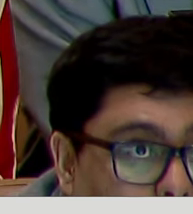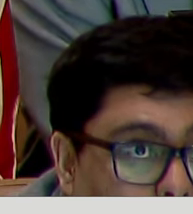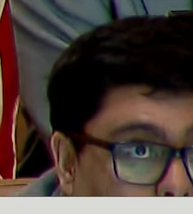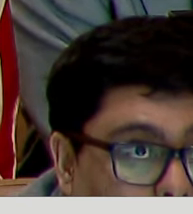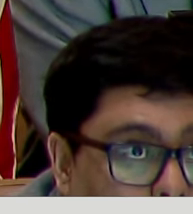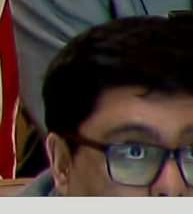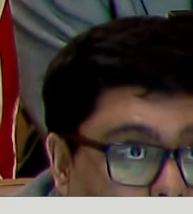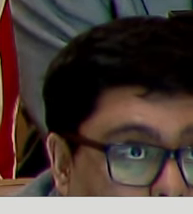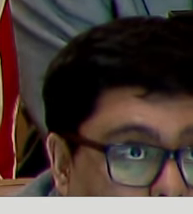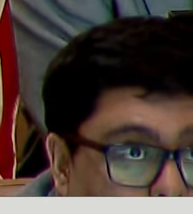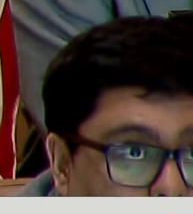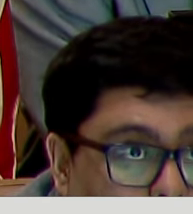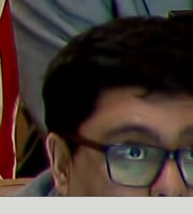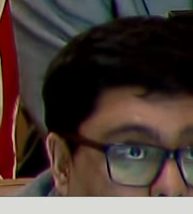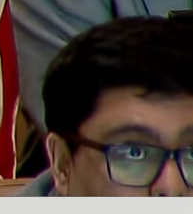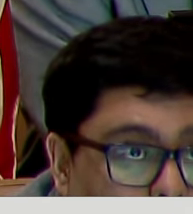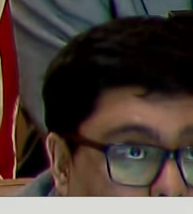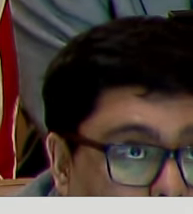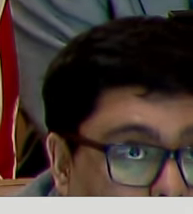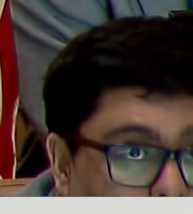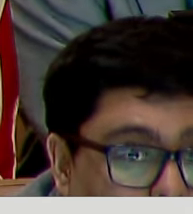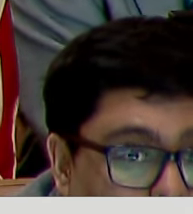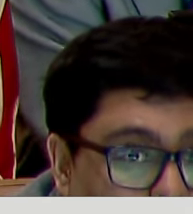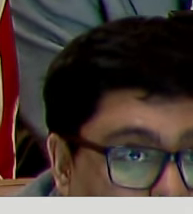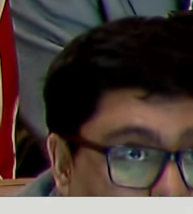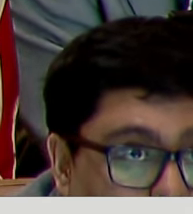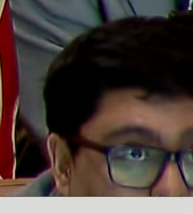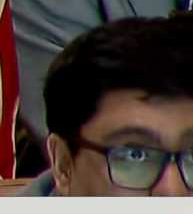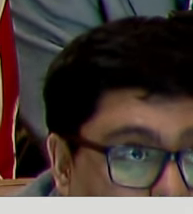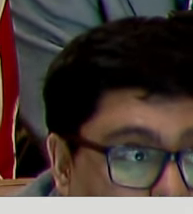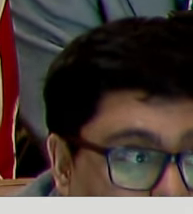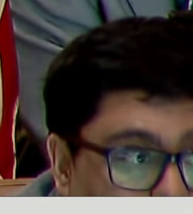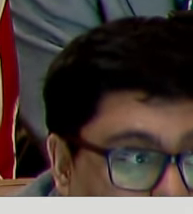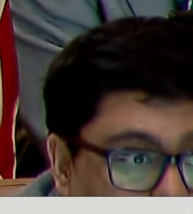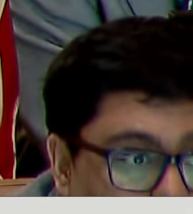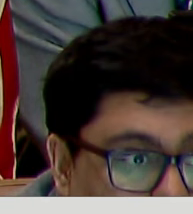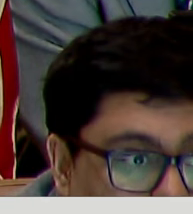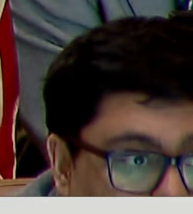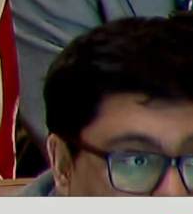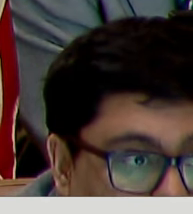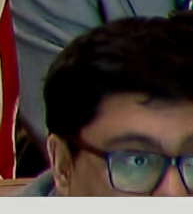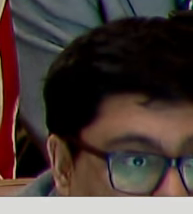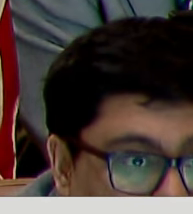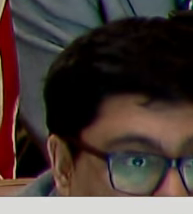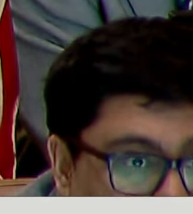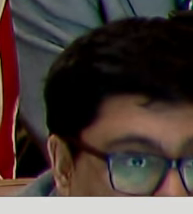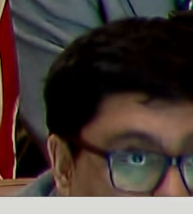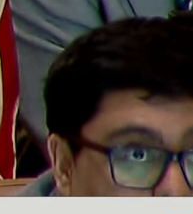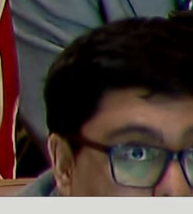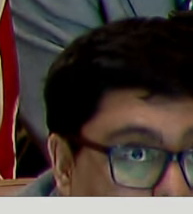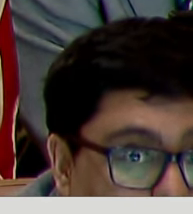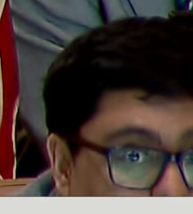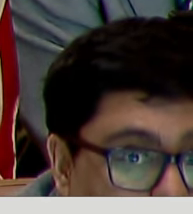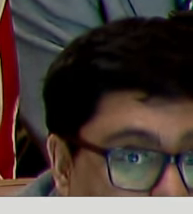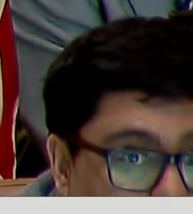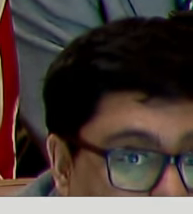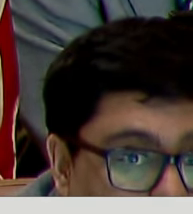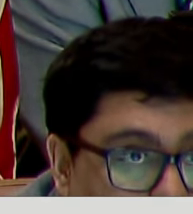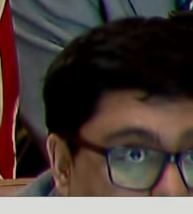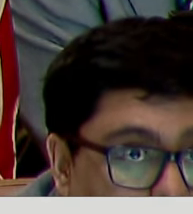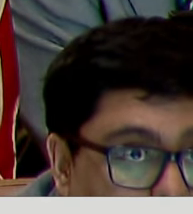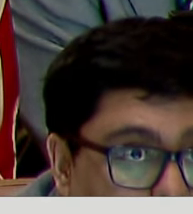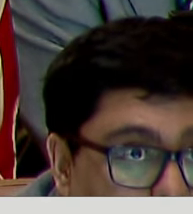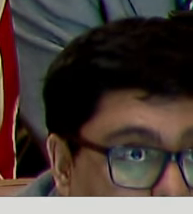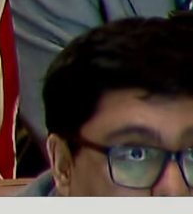osamenta 2 Así mismo lante dicho ministerio se sirve informar Cuáles de aquellos ministros o jueces investigadores ante referidos han ordenado al servicio médico legal